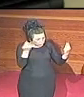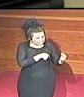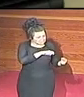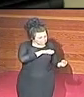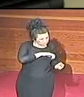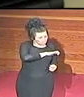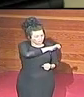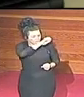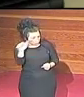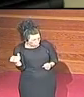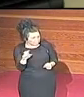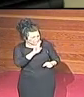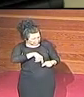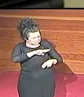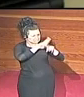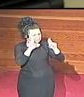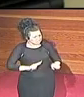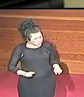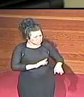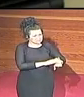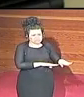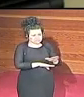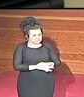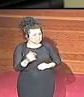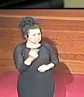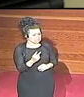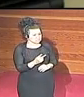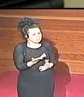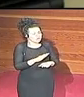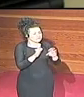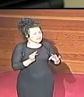de izquierda y de derechas, es que la culpa la tiene la OTAN.